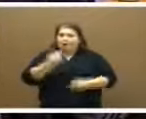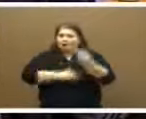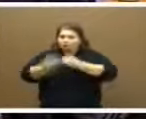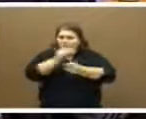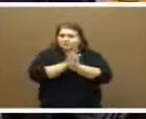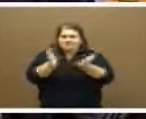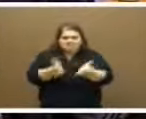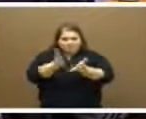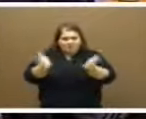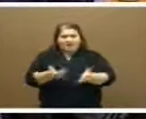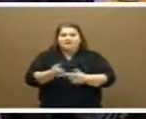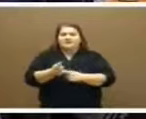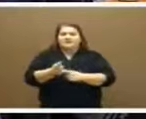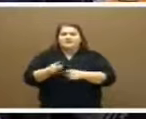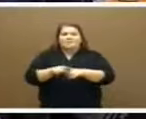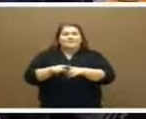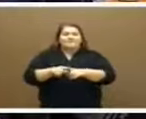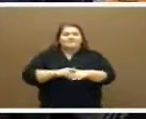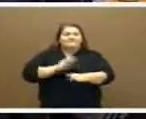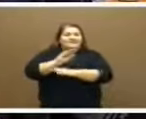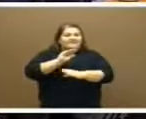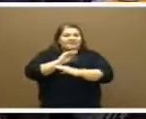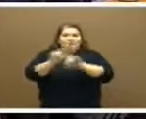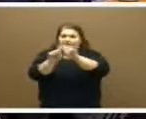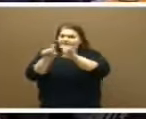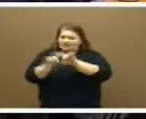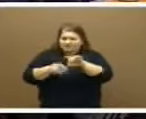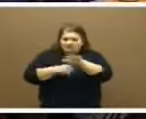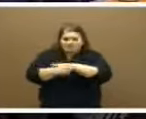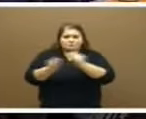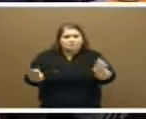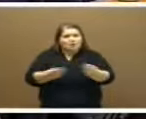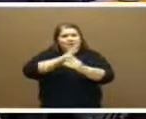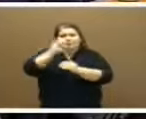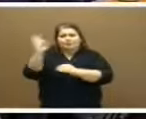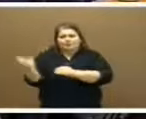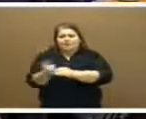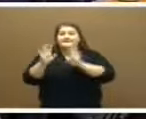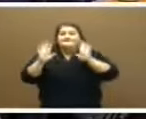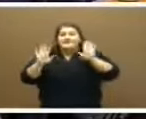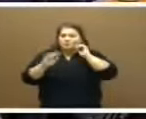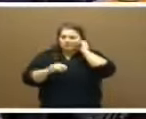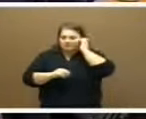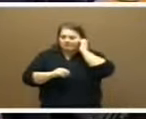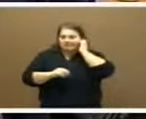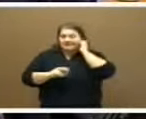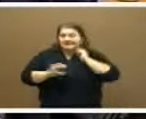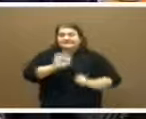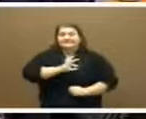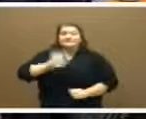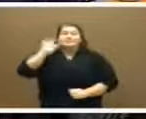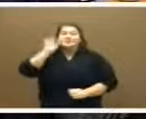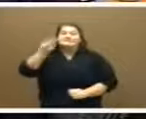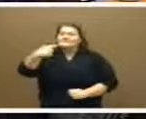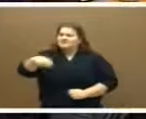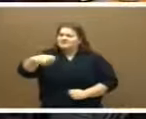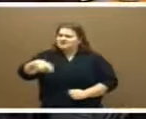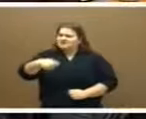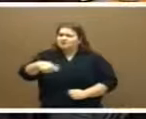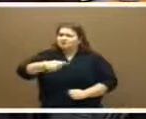de mejorar el acceso a la financiación de las empresas en Extremadura. Pero, señora vicepresidenta,